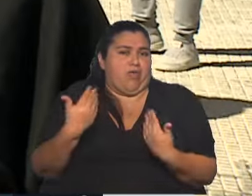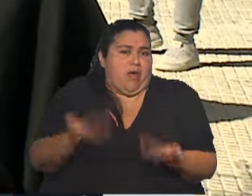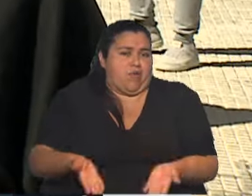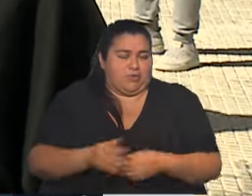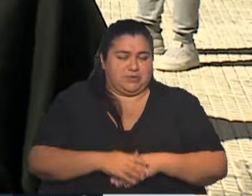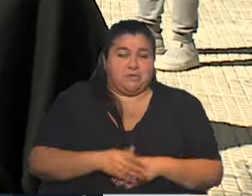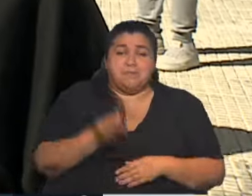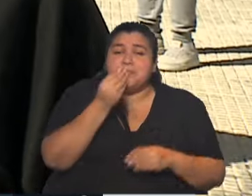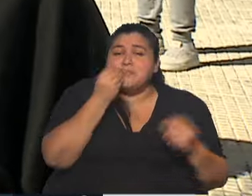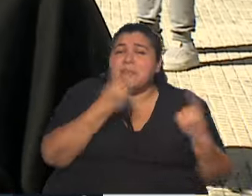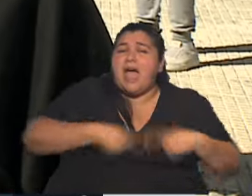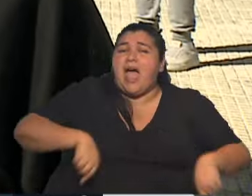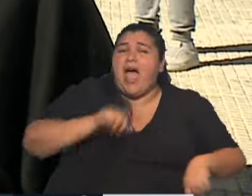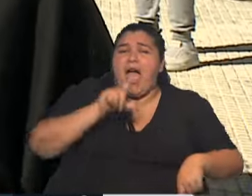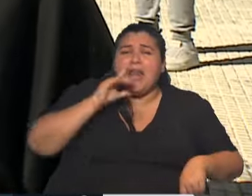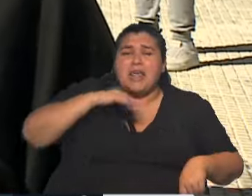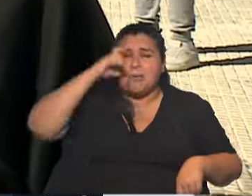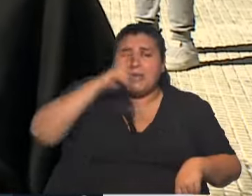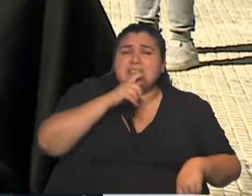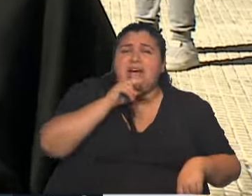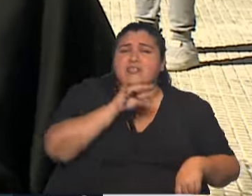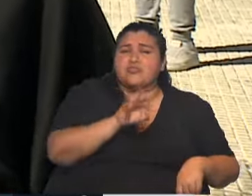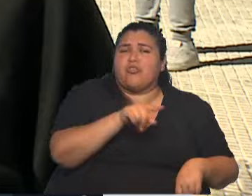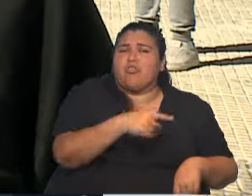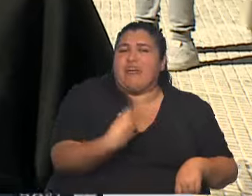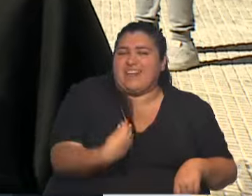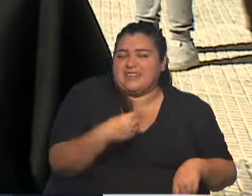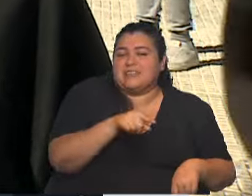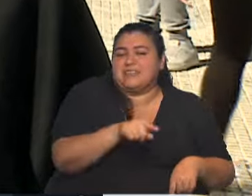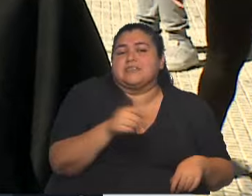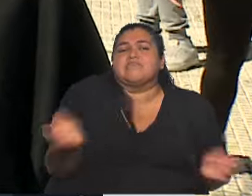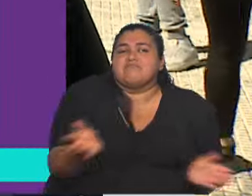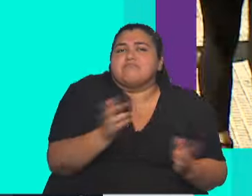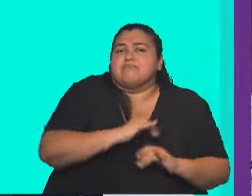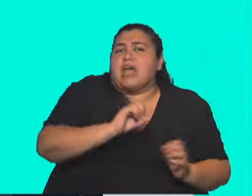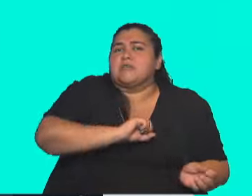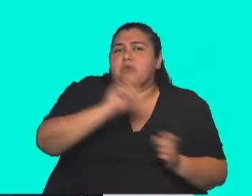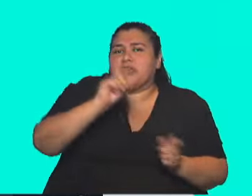alimentazo tiene que ver con la nueva disposición que permite la importación de alimentos al país.